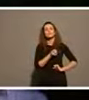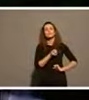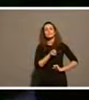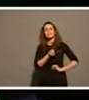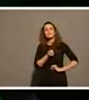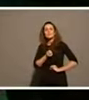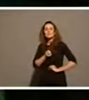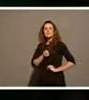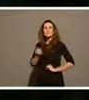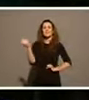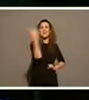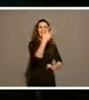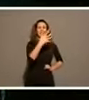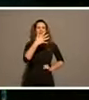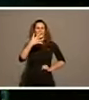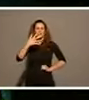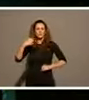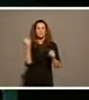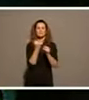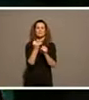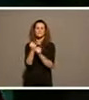con 500